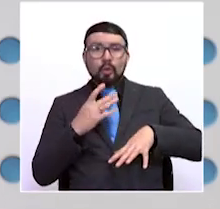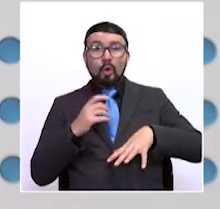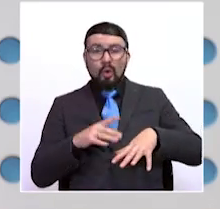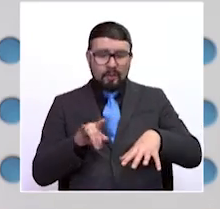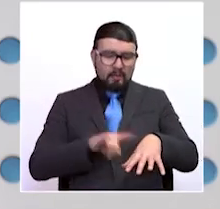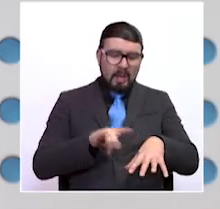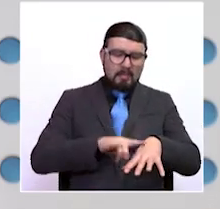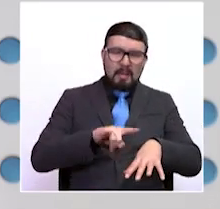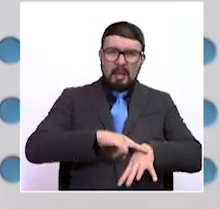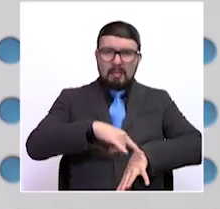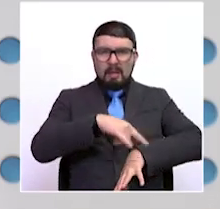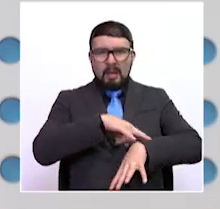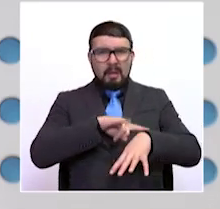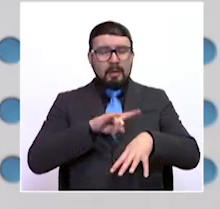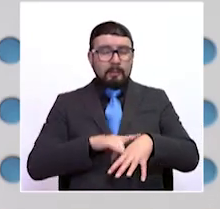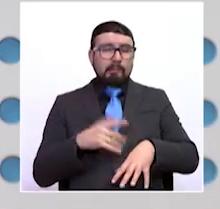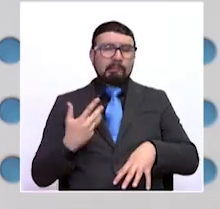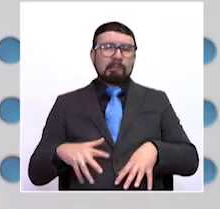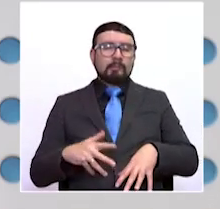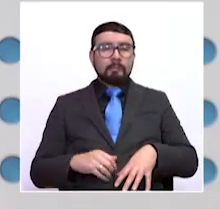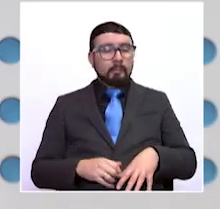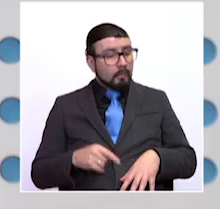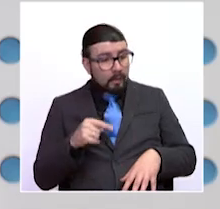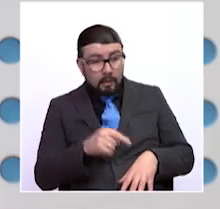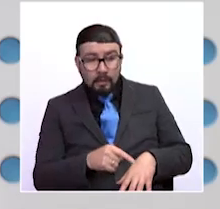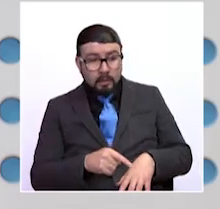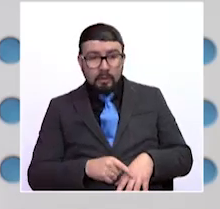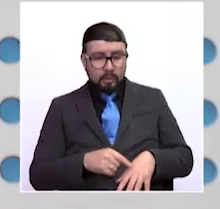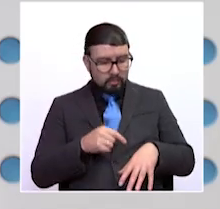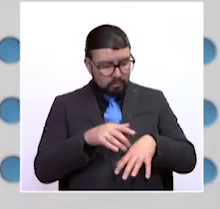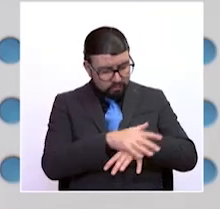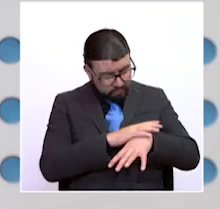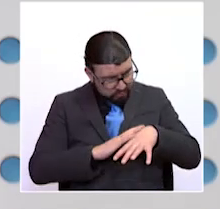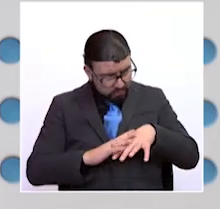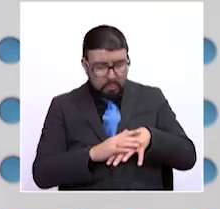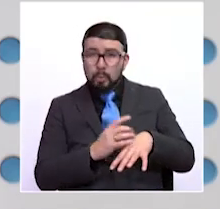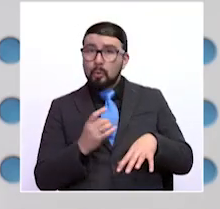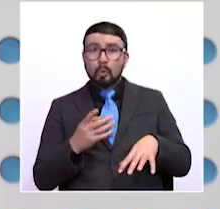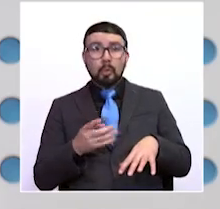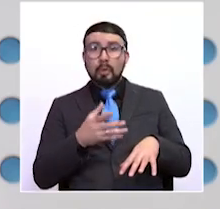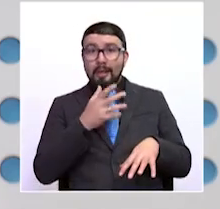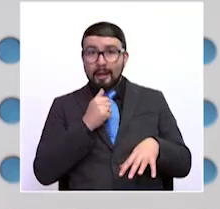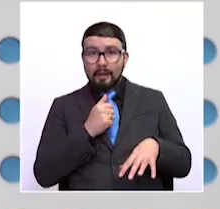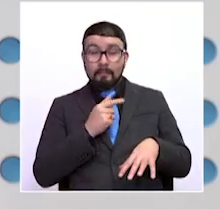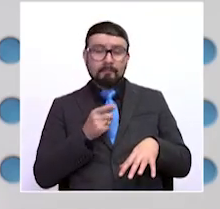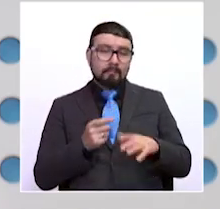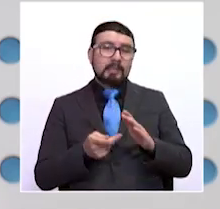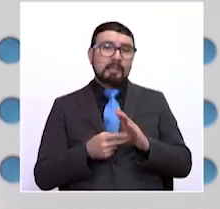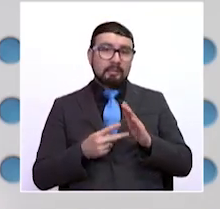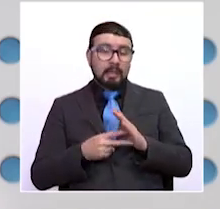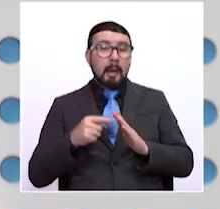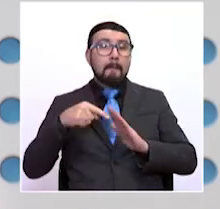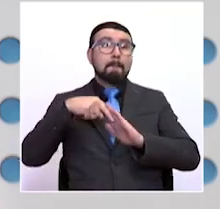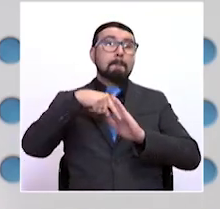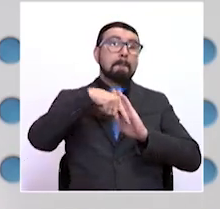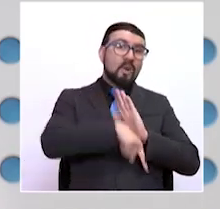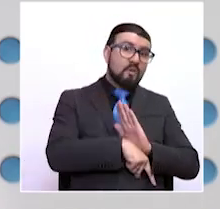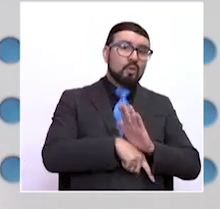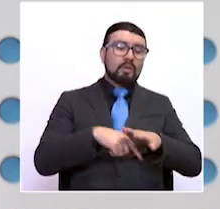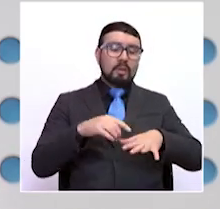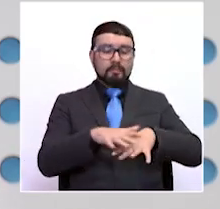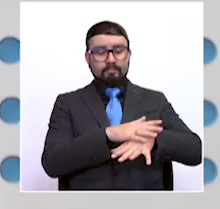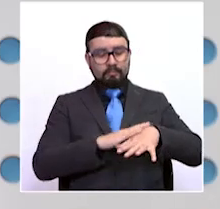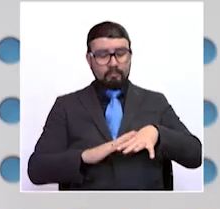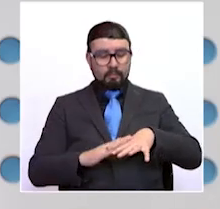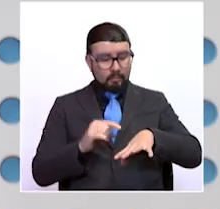expuestas. Entonces, cuando la quemadura no duele, entonces sabemos de que es más profunda. Cuando esa quemadura